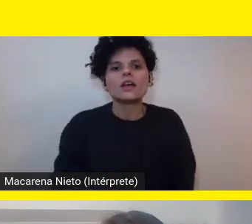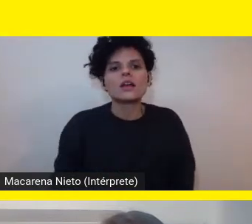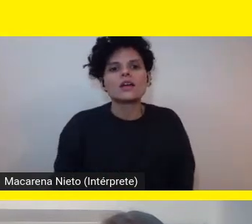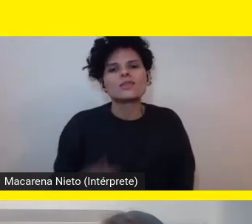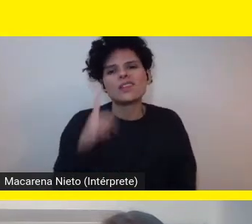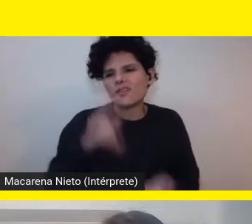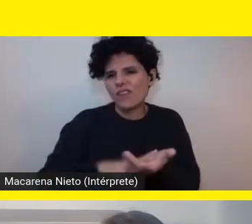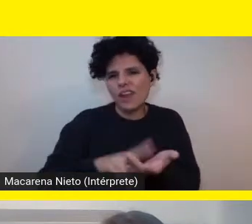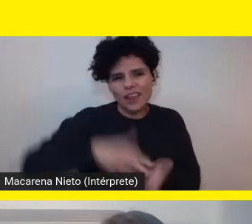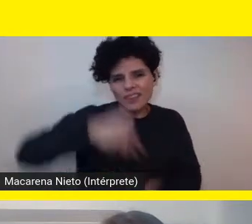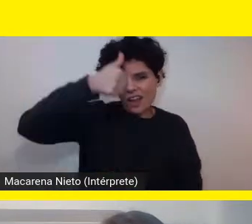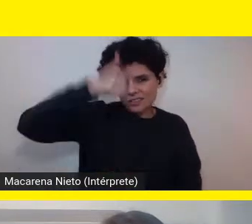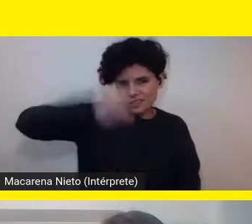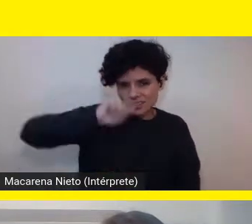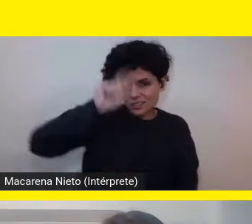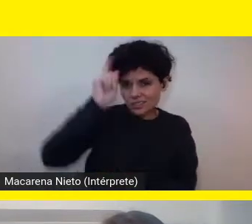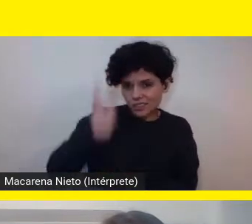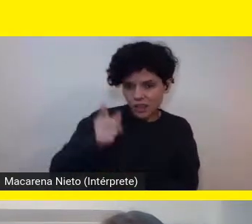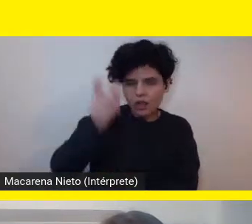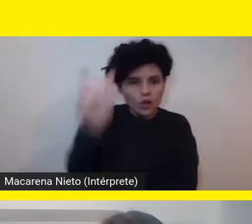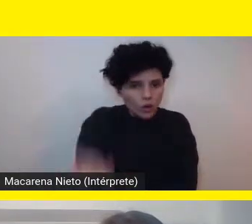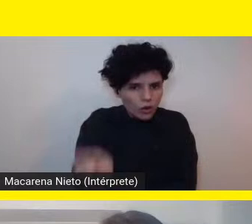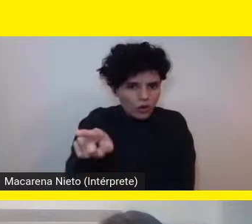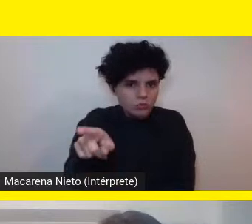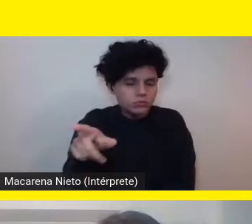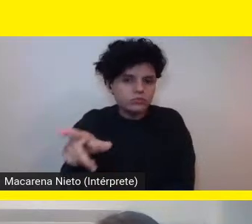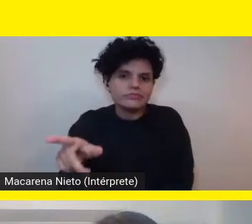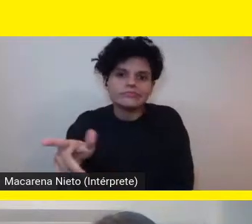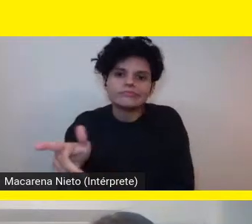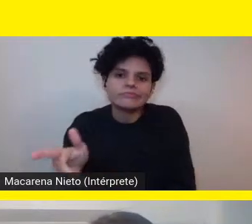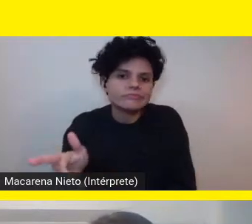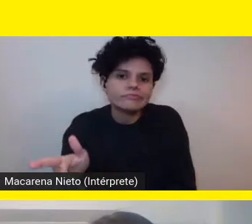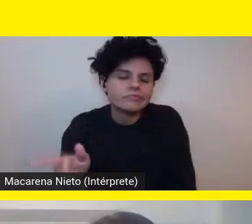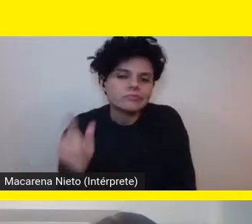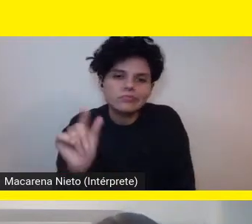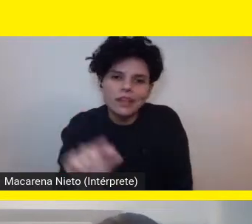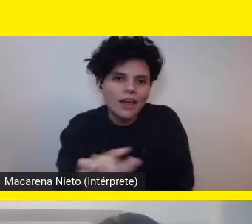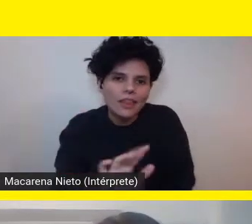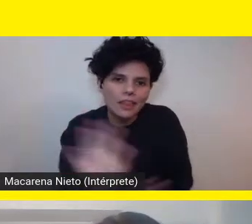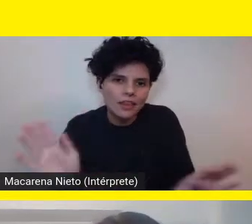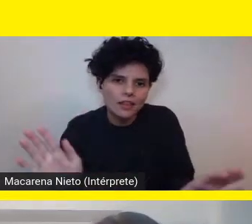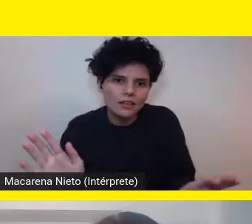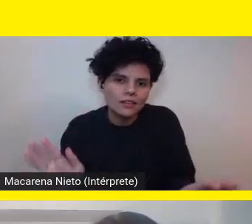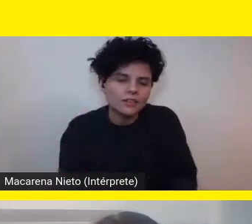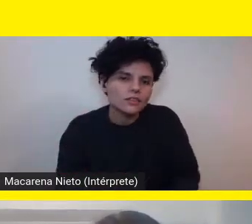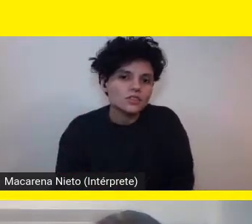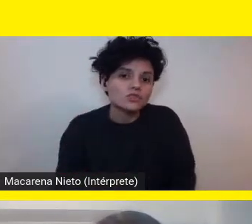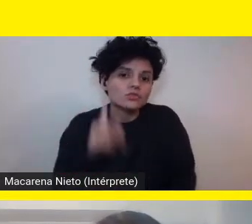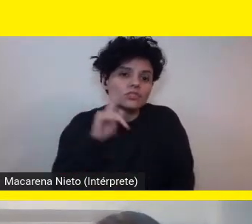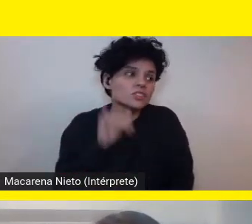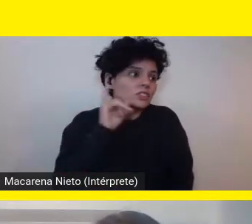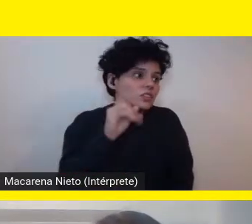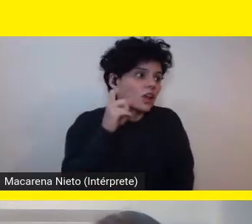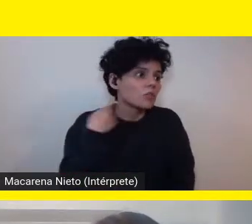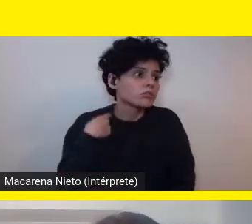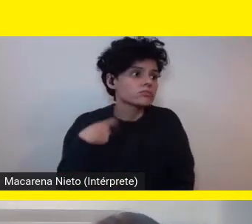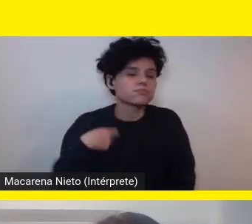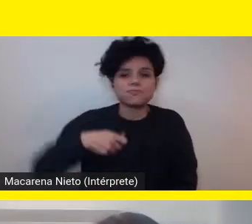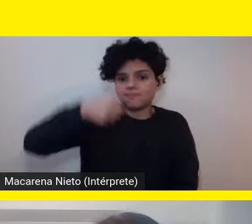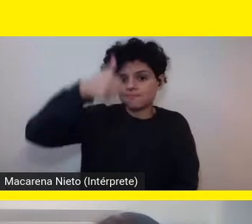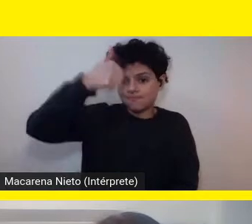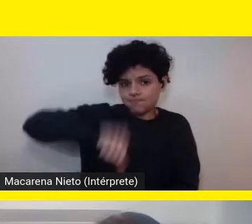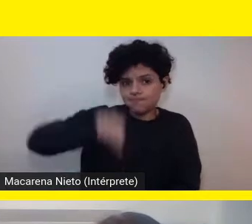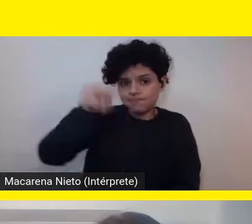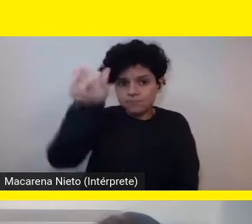pero por lo menos un juicio que llega a fin y que termina en sentencia condenatoria, por casos de tortura,